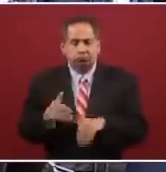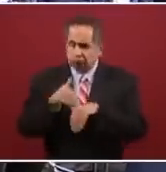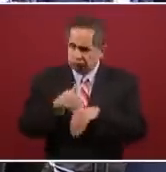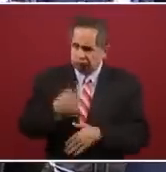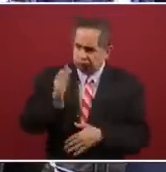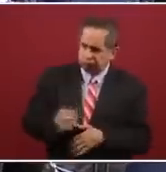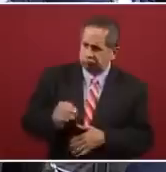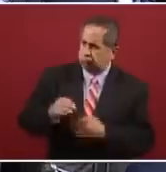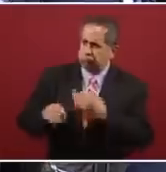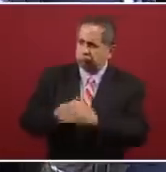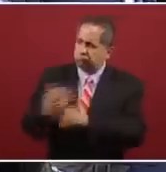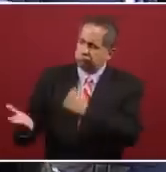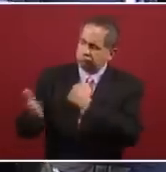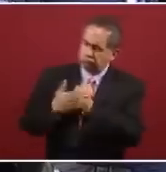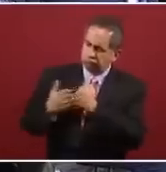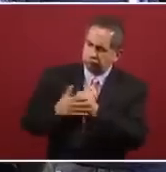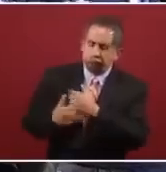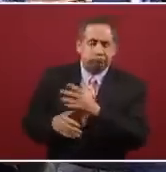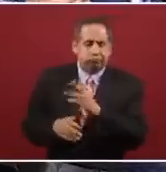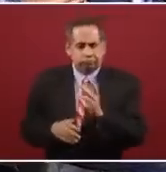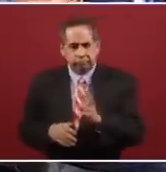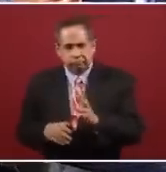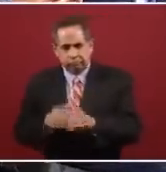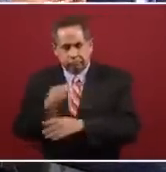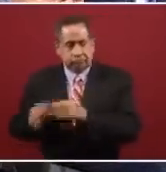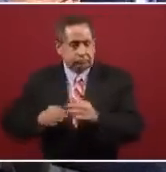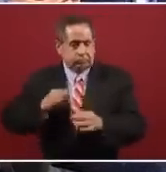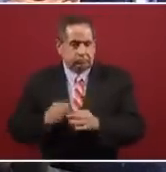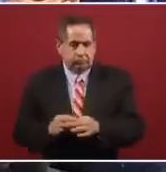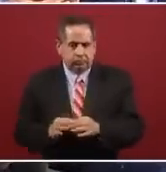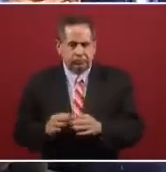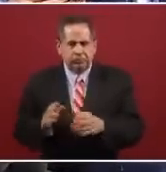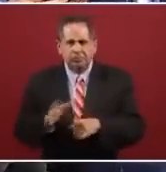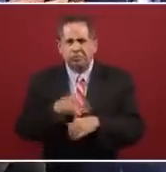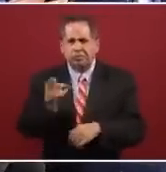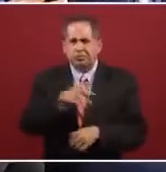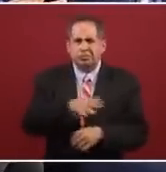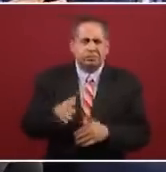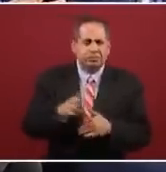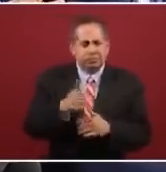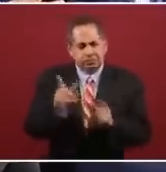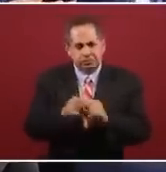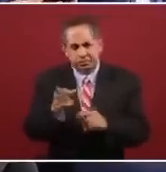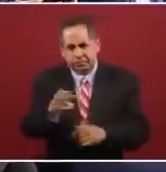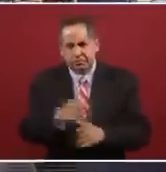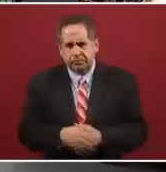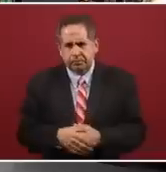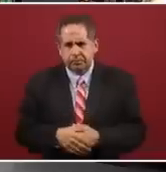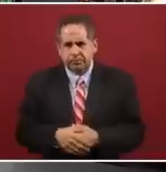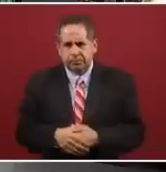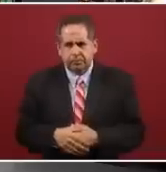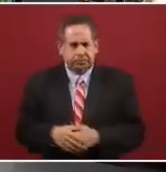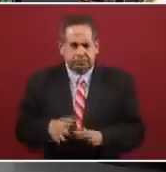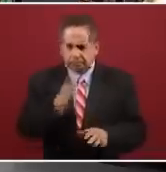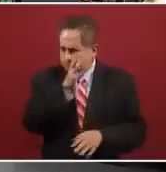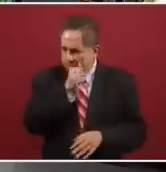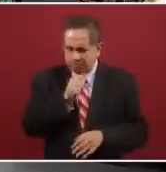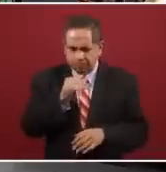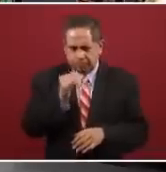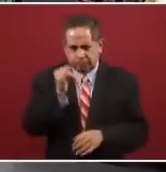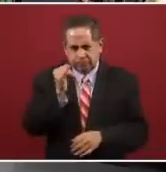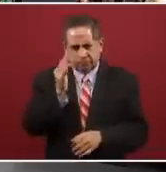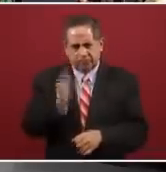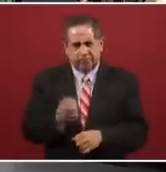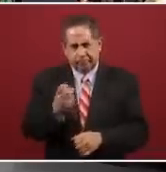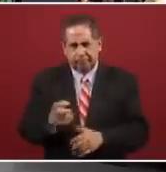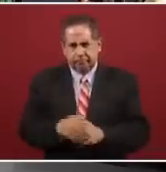todas las recomendaciones de la comisión, pero y se iban a cumplir. ¿Por qué ese rechazo, presidente? Sería inaceptable. Inaceptable.